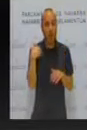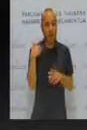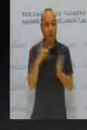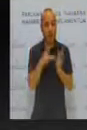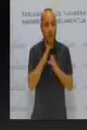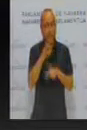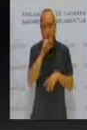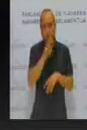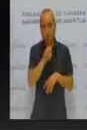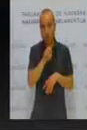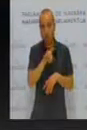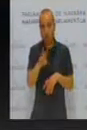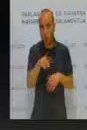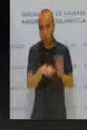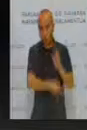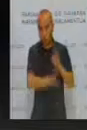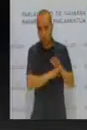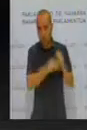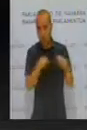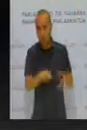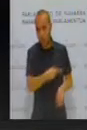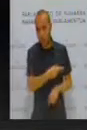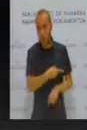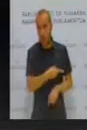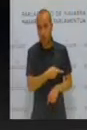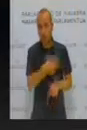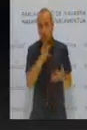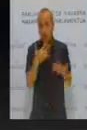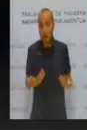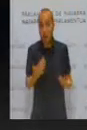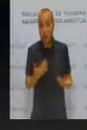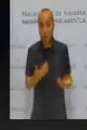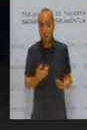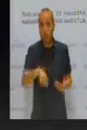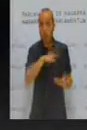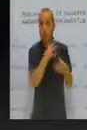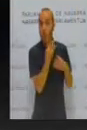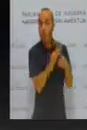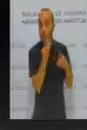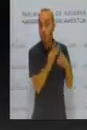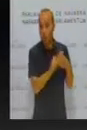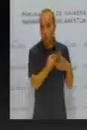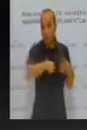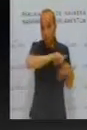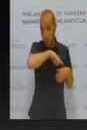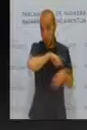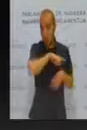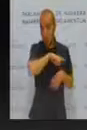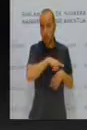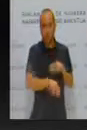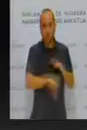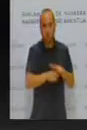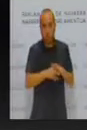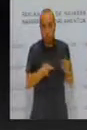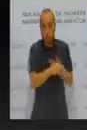2012. Y, por lo tanto, en este momento son ustedes, los del cuatripartito, los que están manteniendo los recortes.